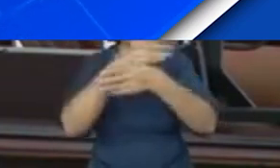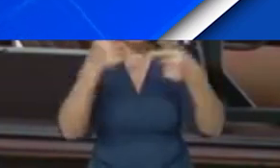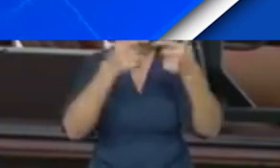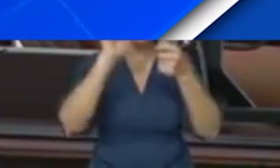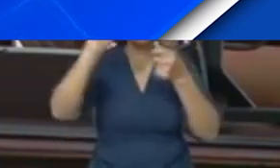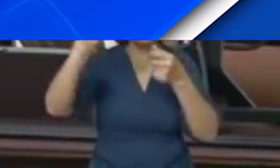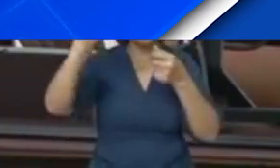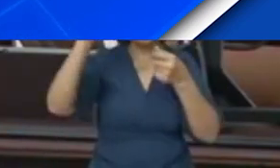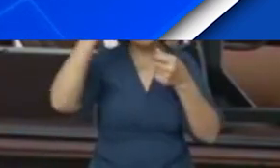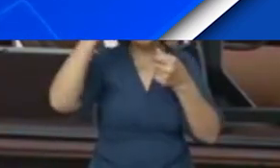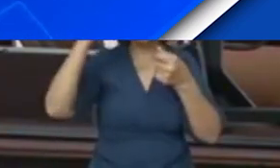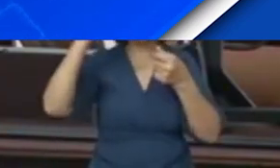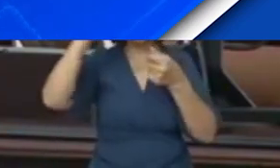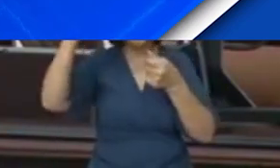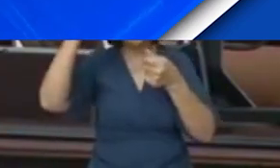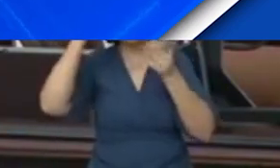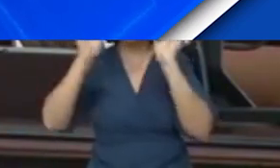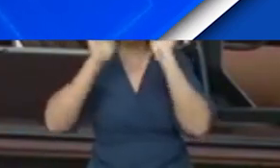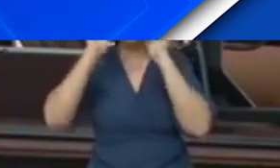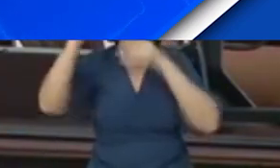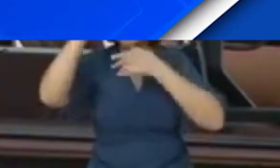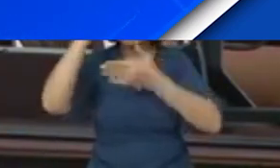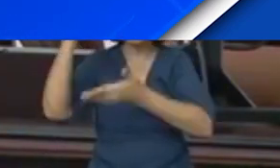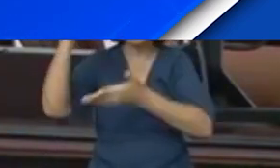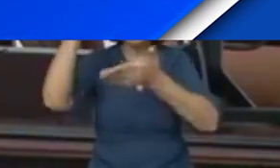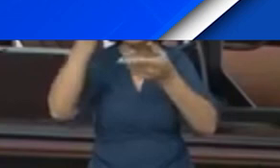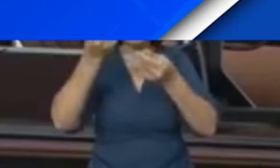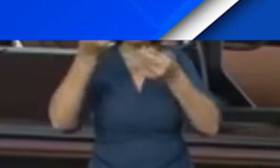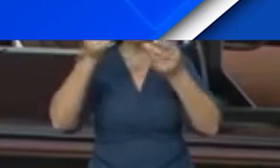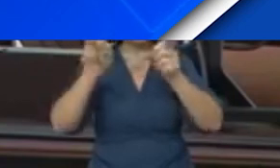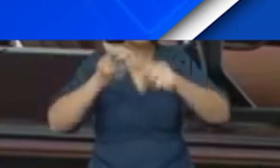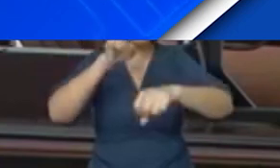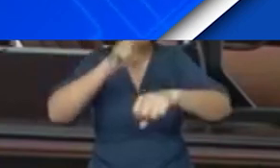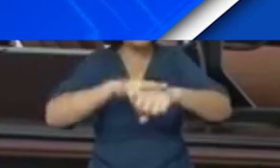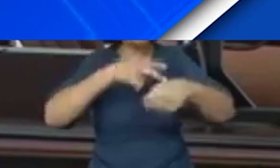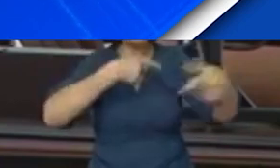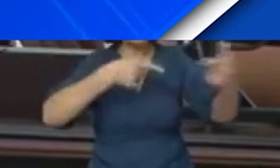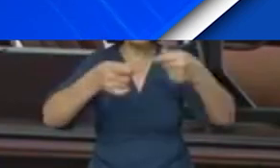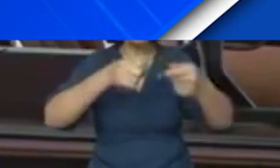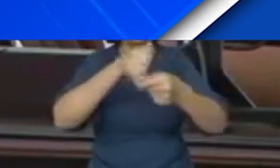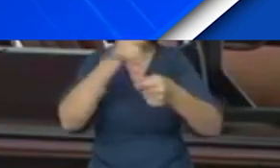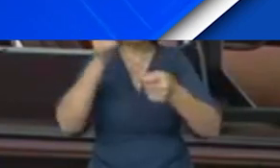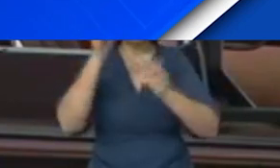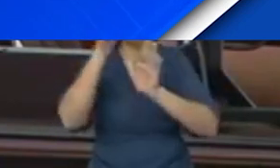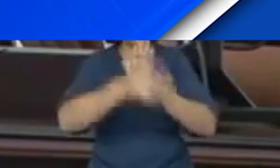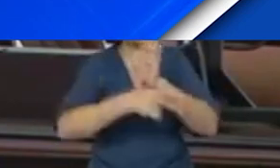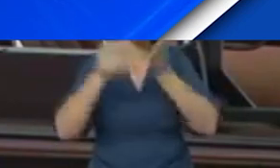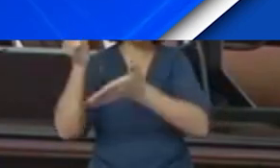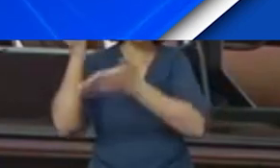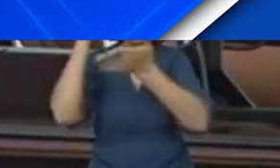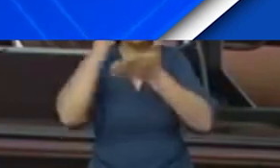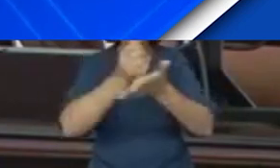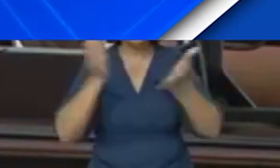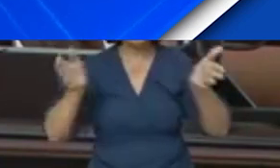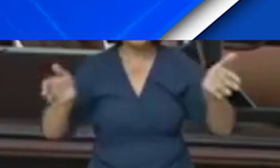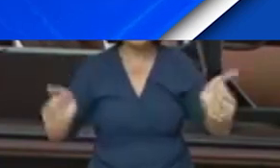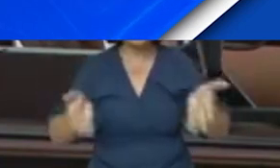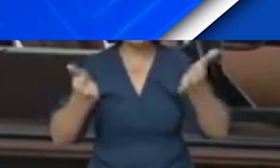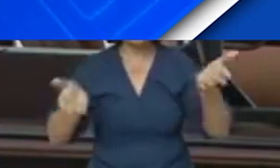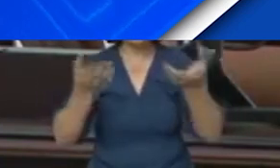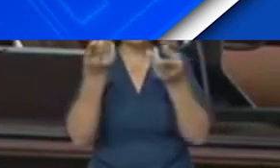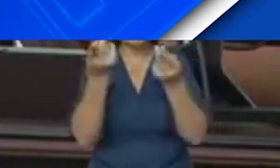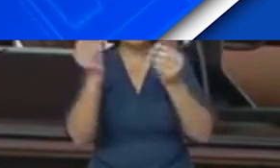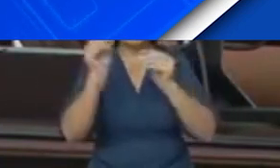públicos y privados los esfuerzos de promoción de la inversión directa nacional o extranjera que permite impulsar el crecimiento